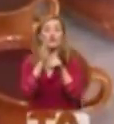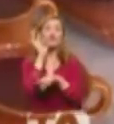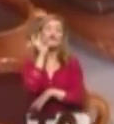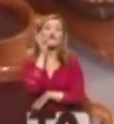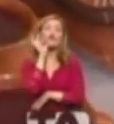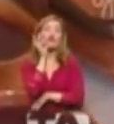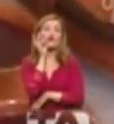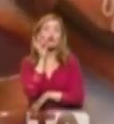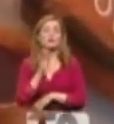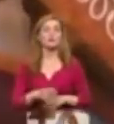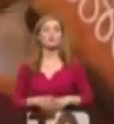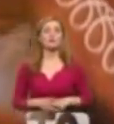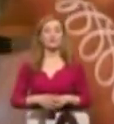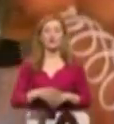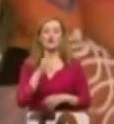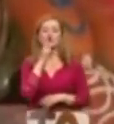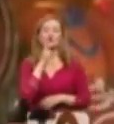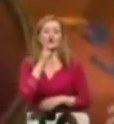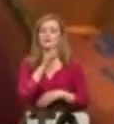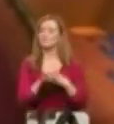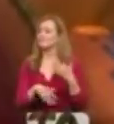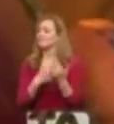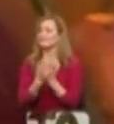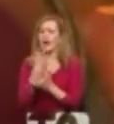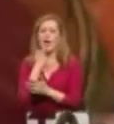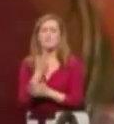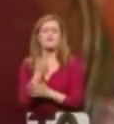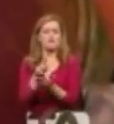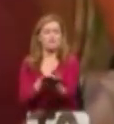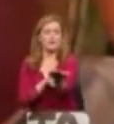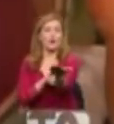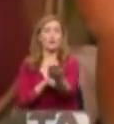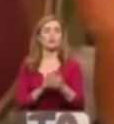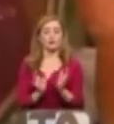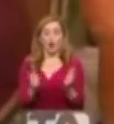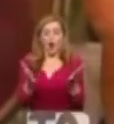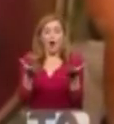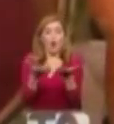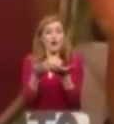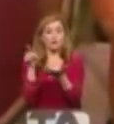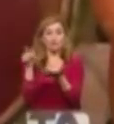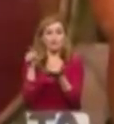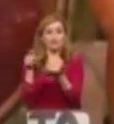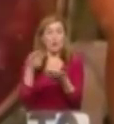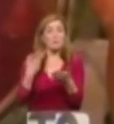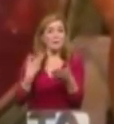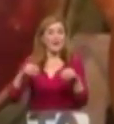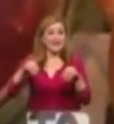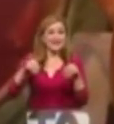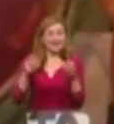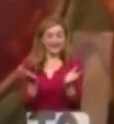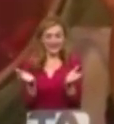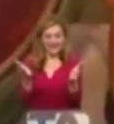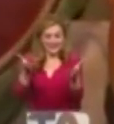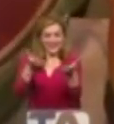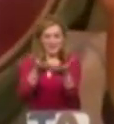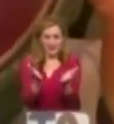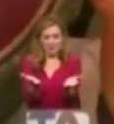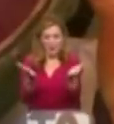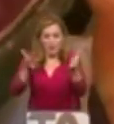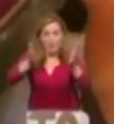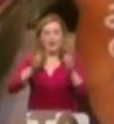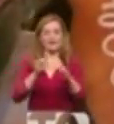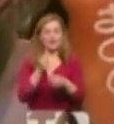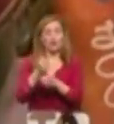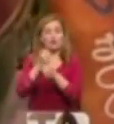enconfitadas hecho en almíbar. Tiene todos los sabores tradicionales, está hecho en una olla de barro donde se ve deliciosa y rica. Esta es nuestra colada